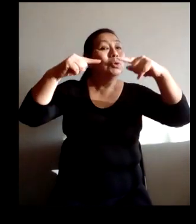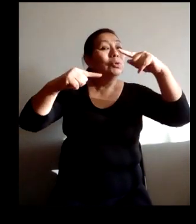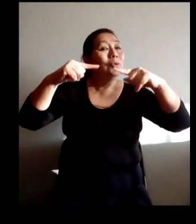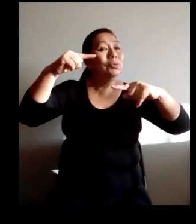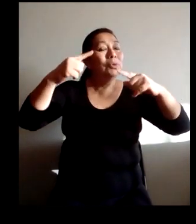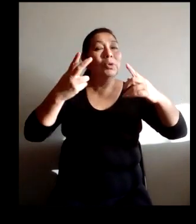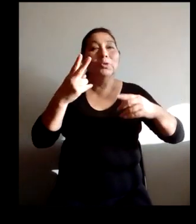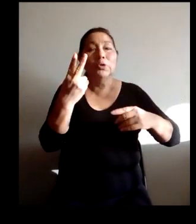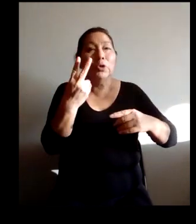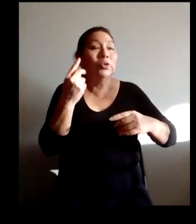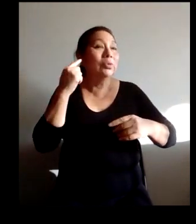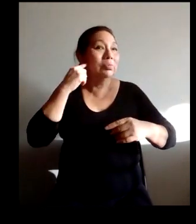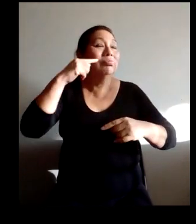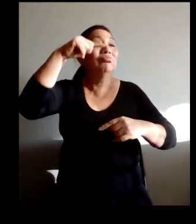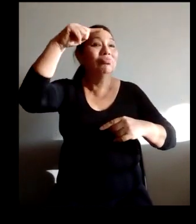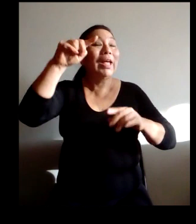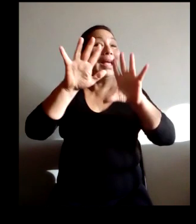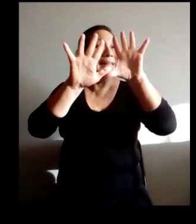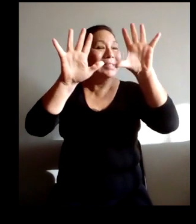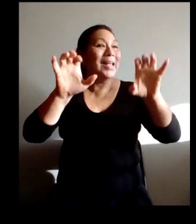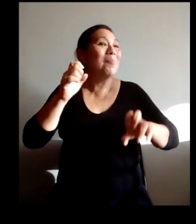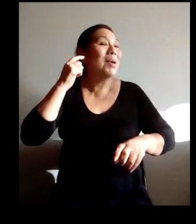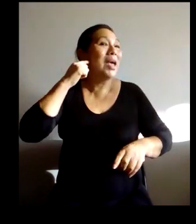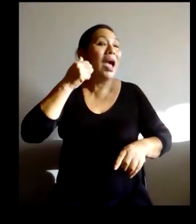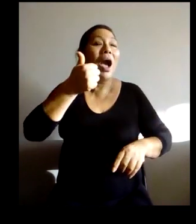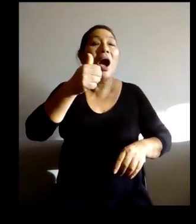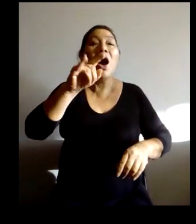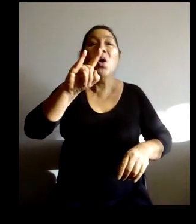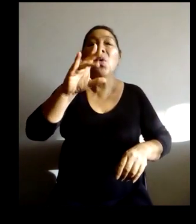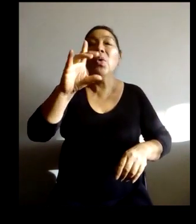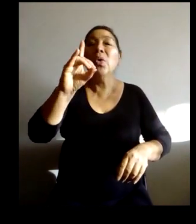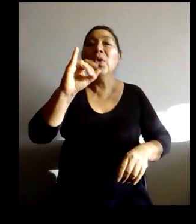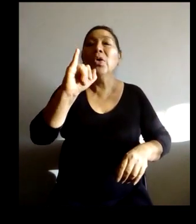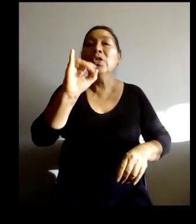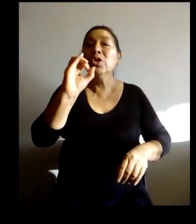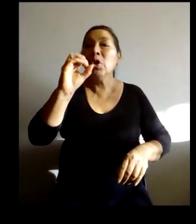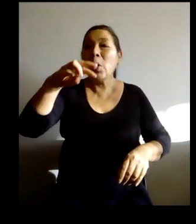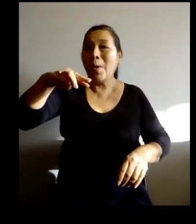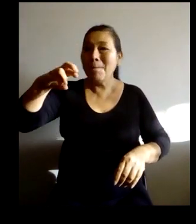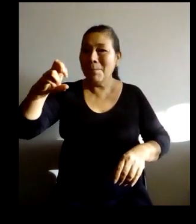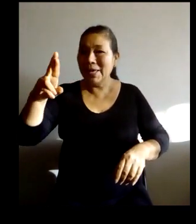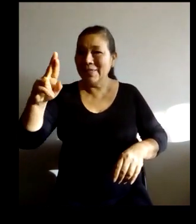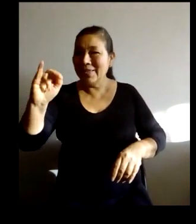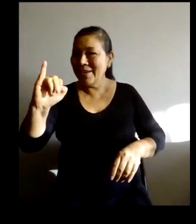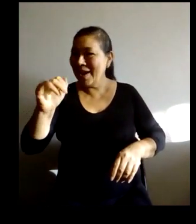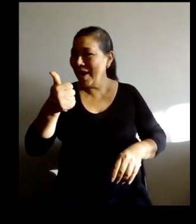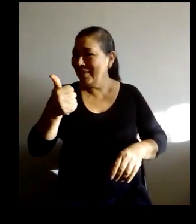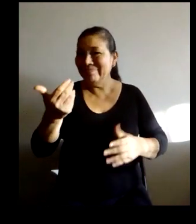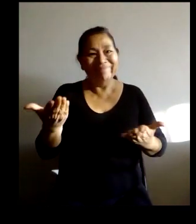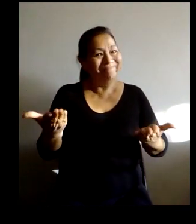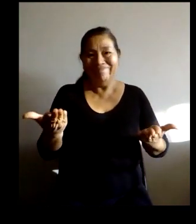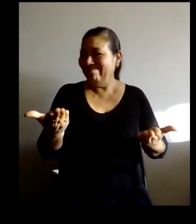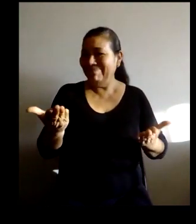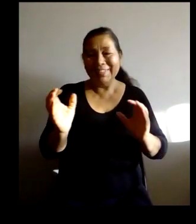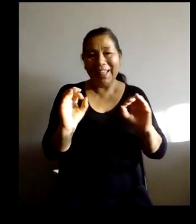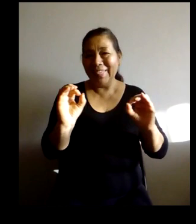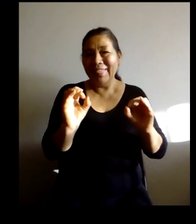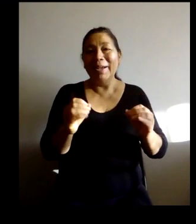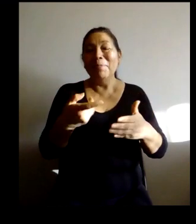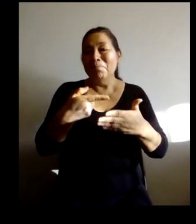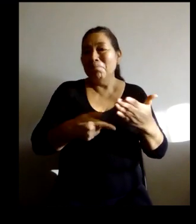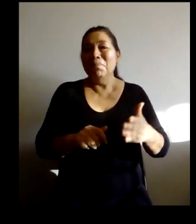audiograma, no dos audiometrías, y no obran de resultados de potenciales